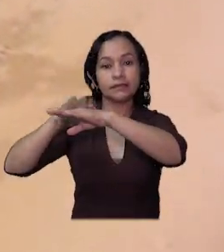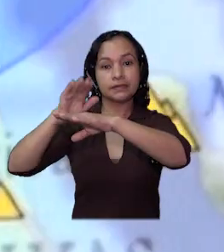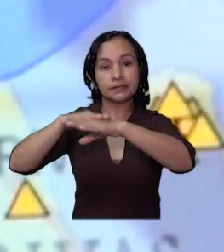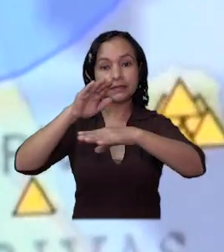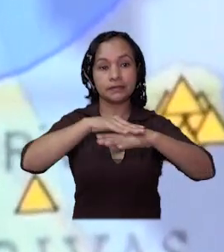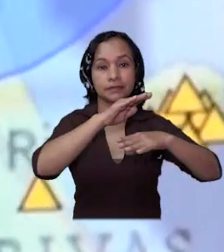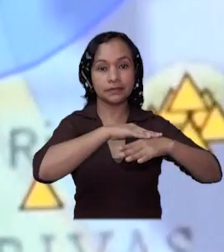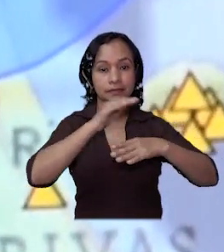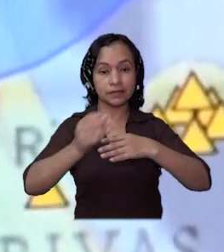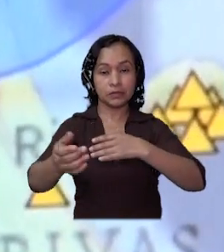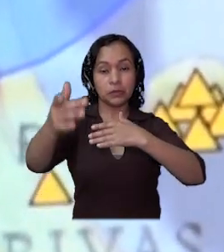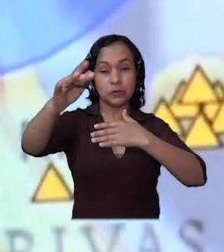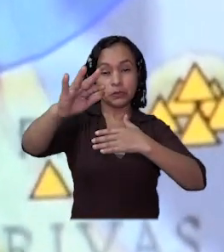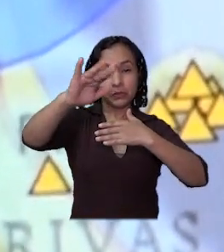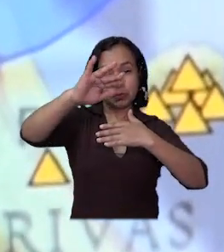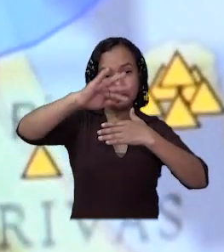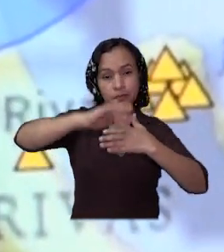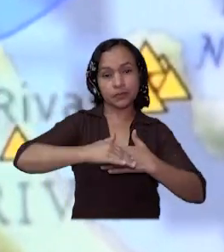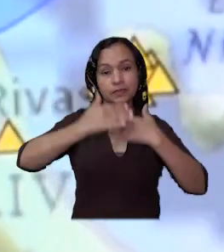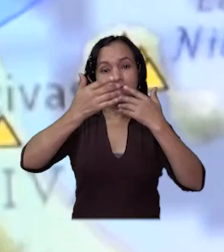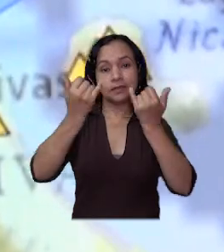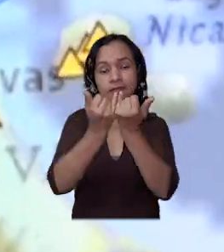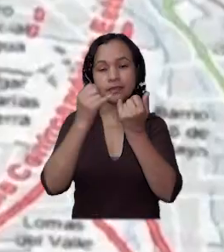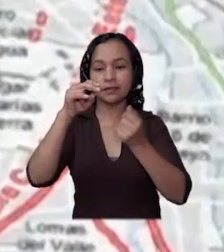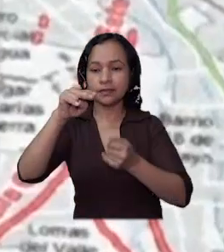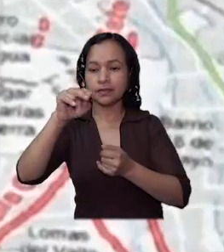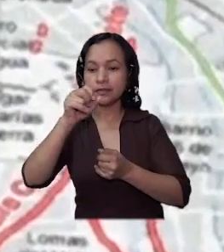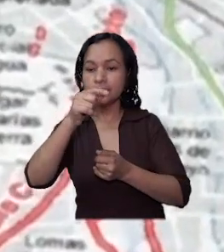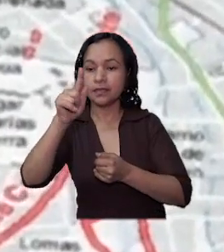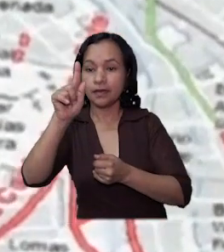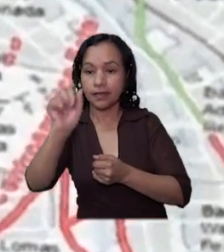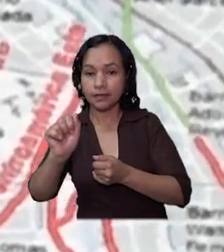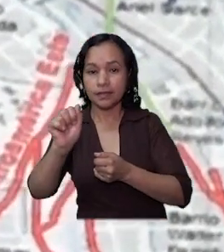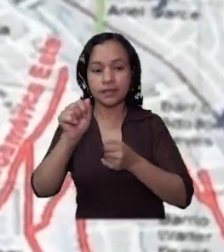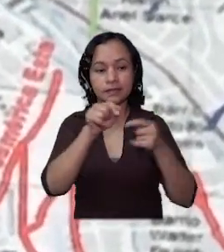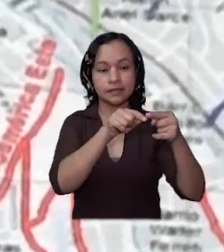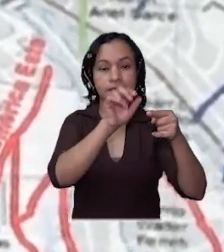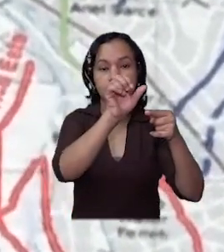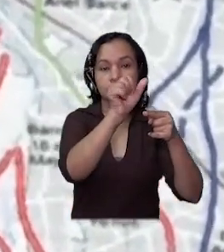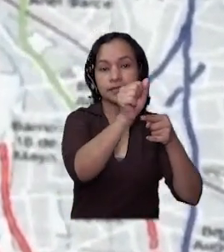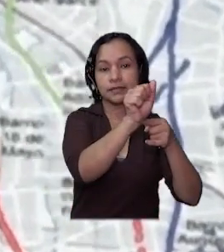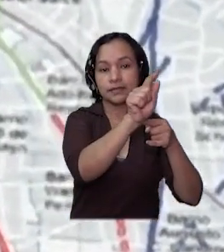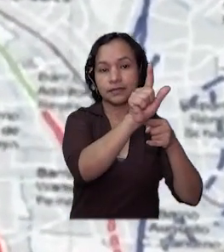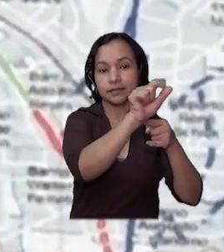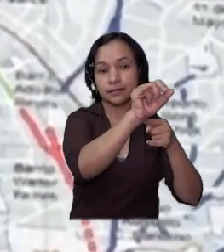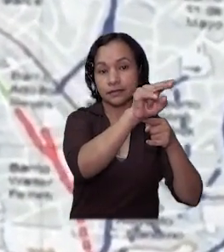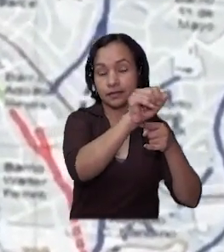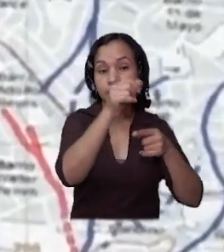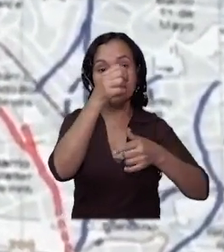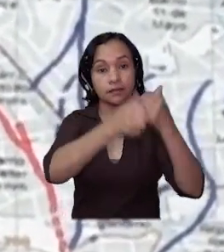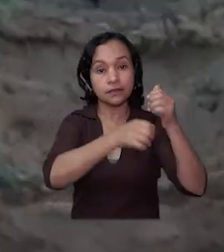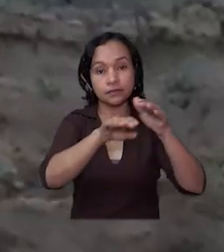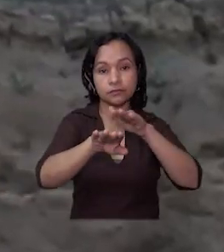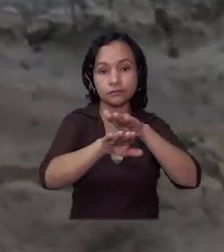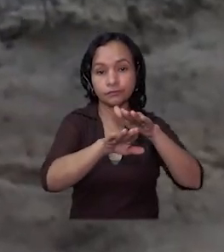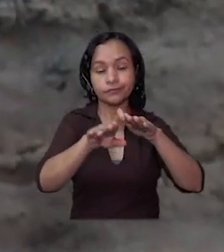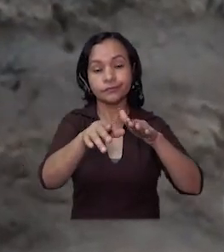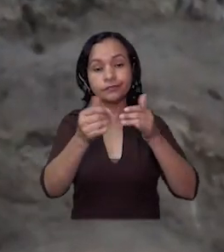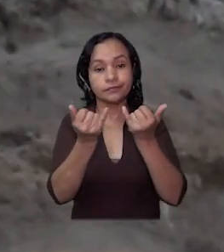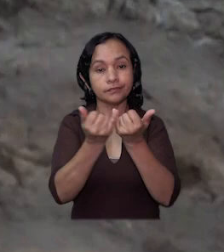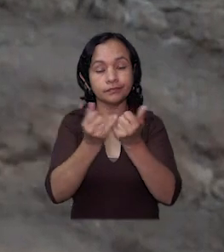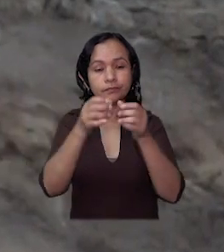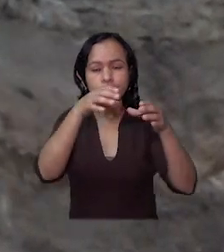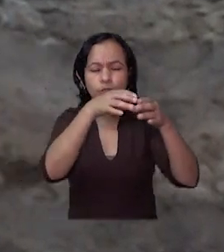alerta de tsunami para el litoral del Pacífico desde Punta Ñata hasta la Bahía de Salinas. Además, las fallas que acompañan